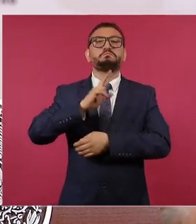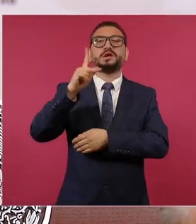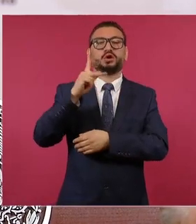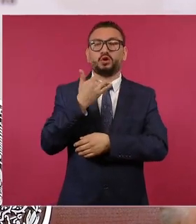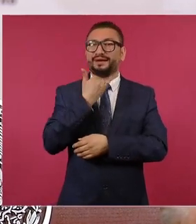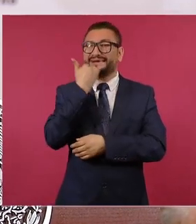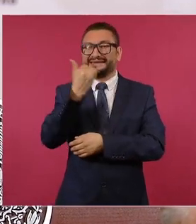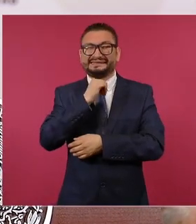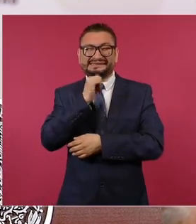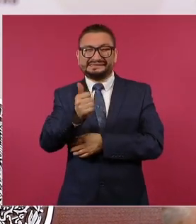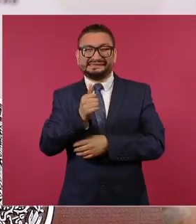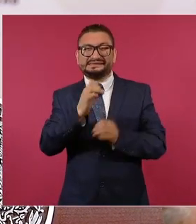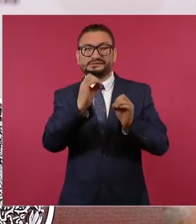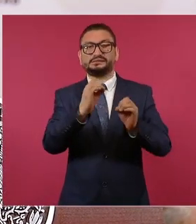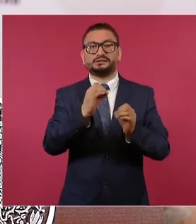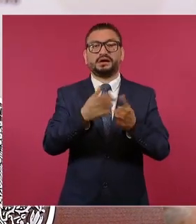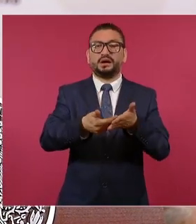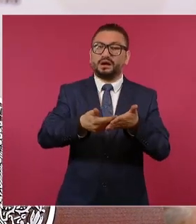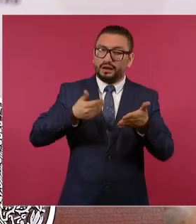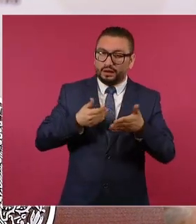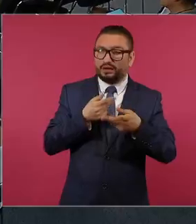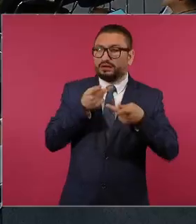equivocarnos es preguntar.